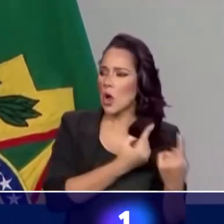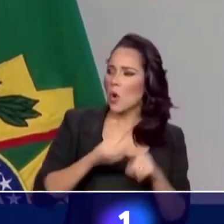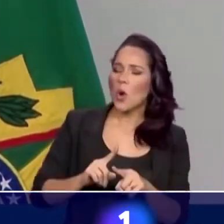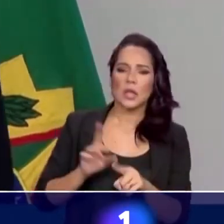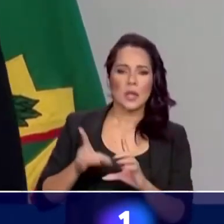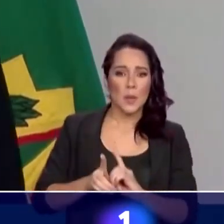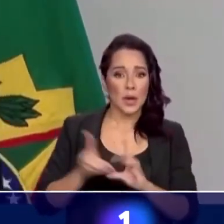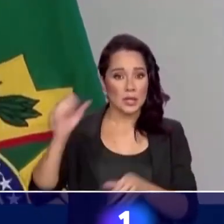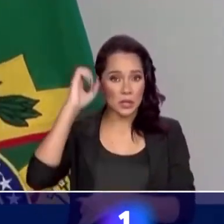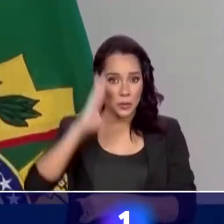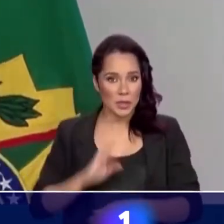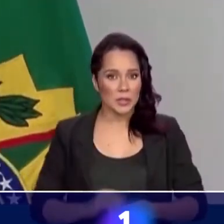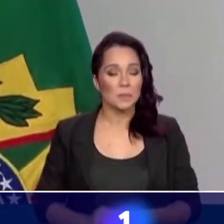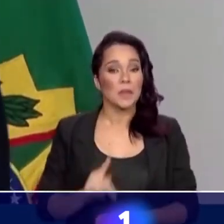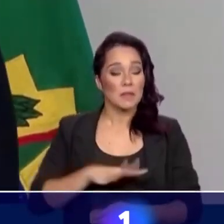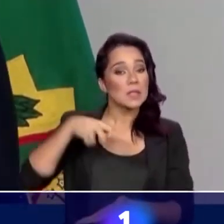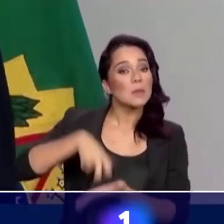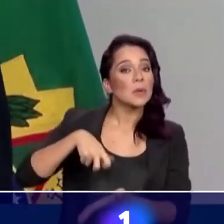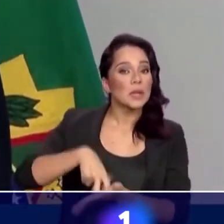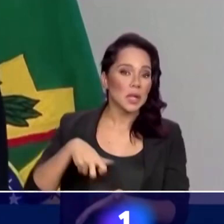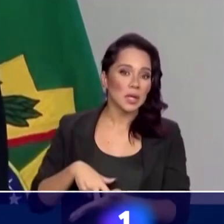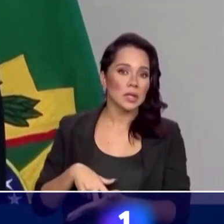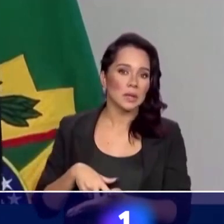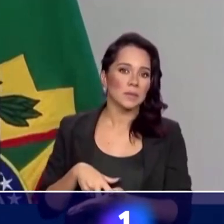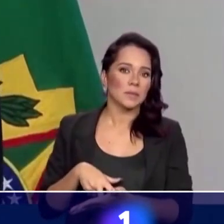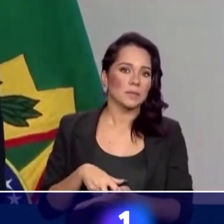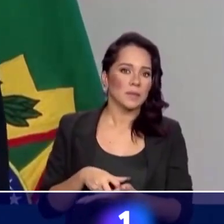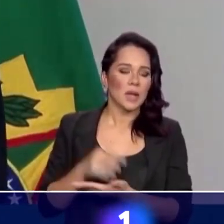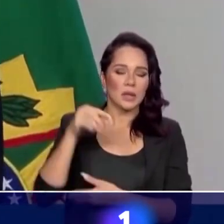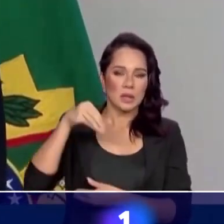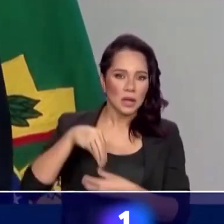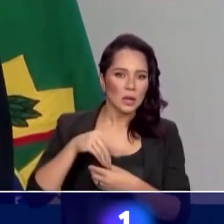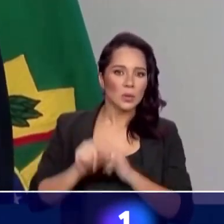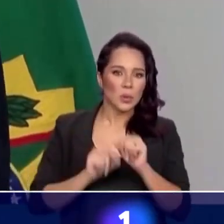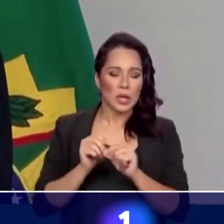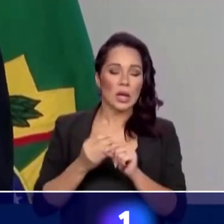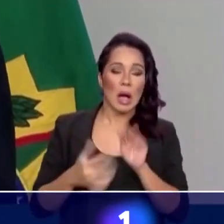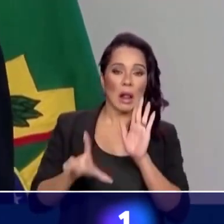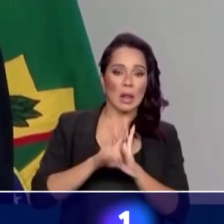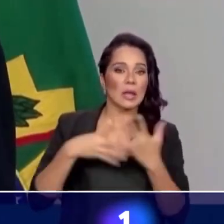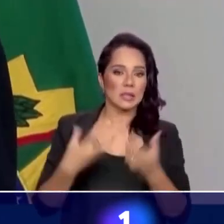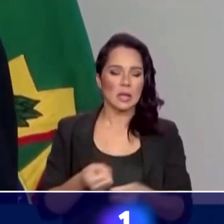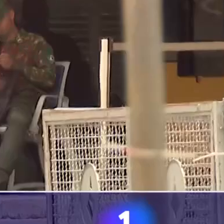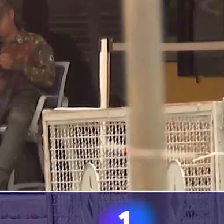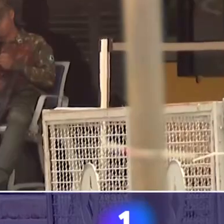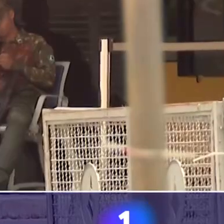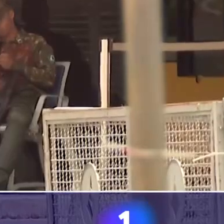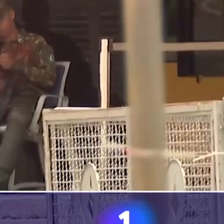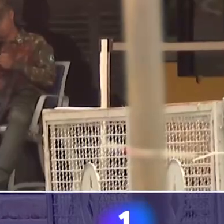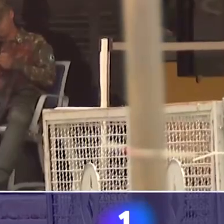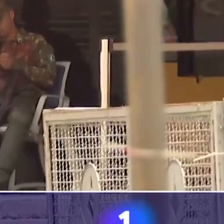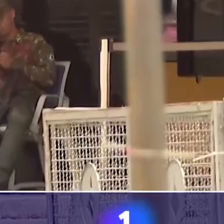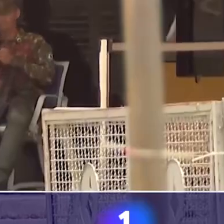democracia Brasil cualquier gesto que está en contra de la Democracia será castigado dentro de los límites de la ley Afirma